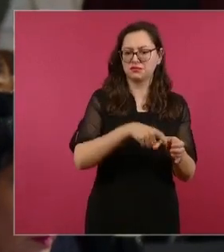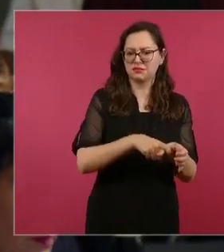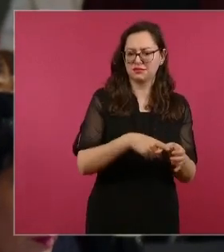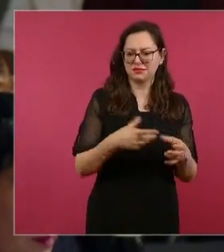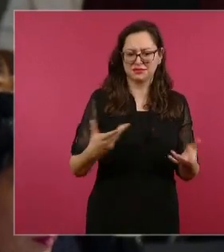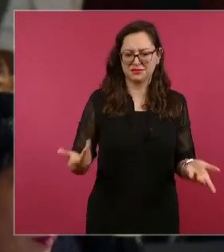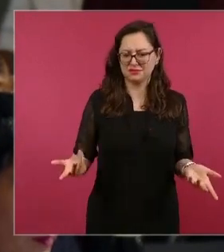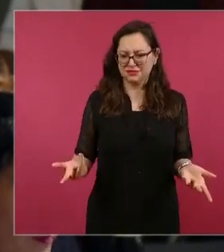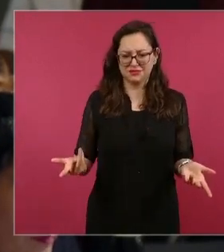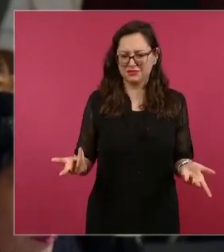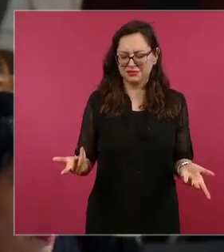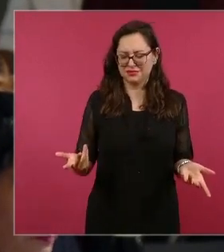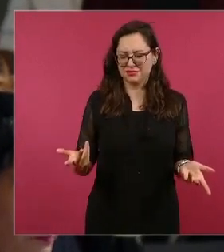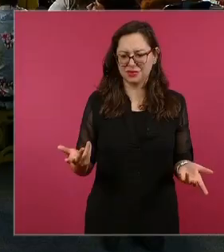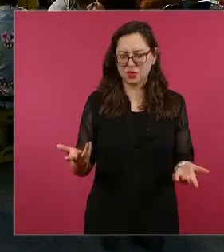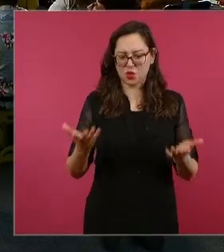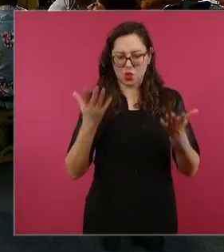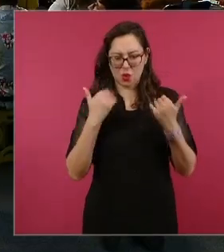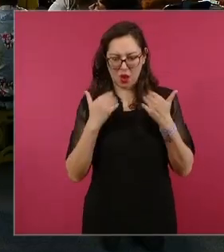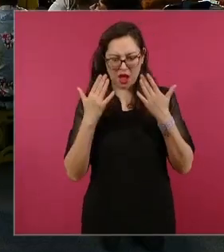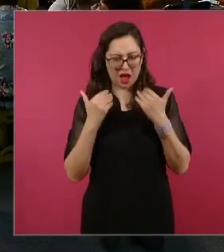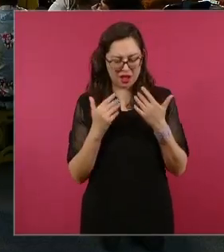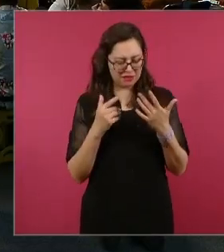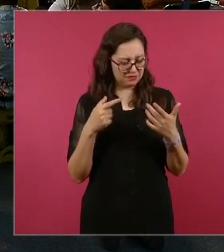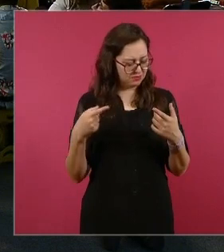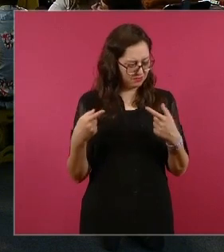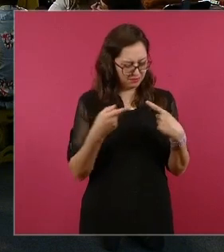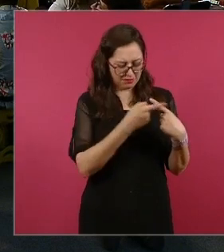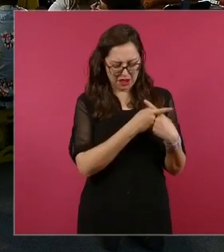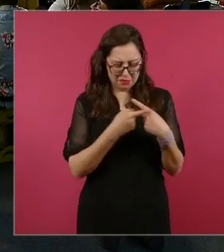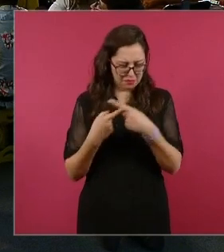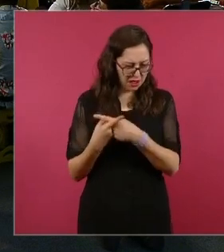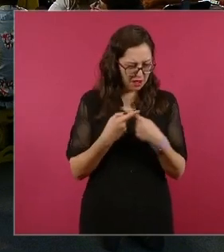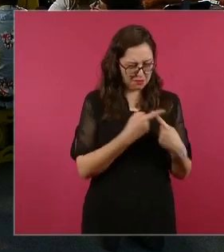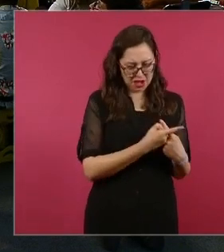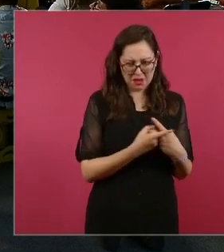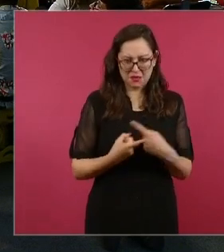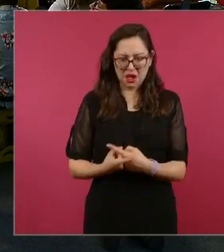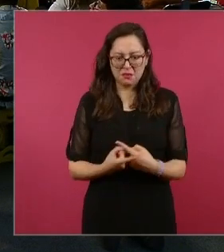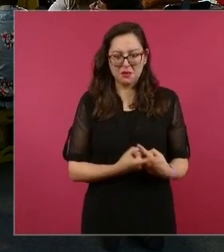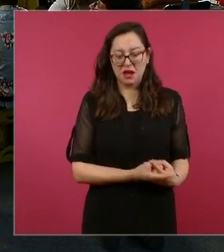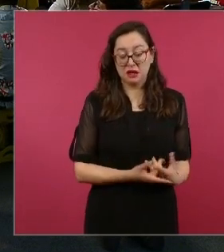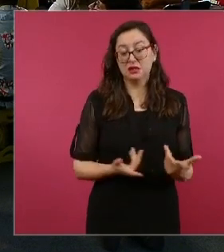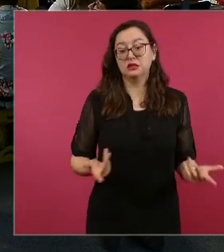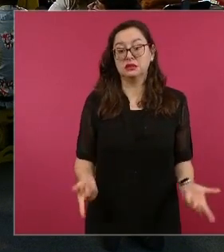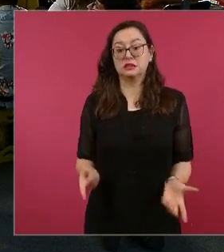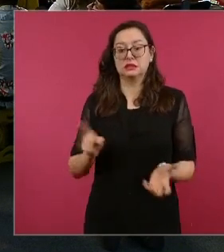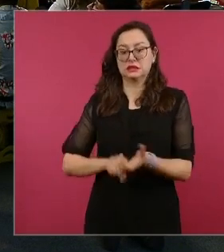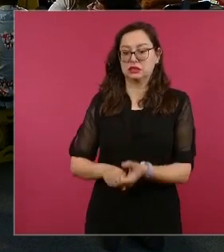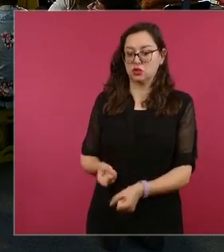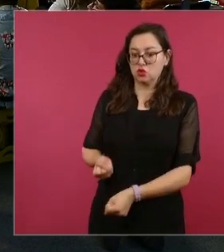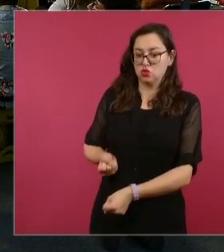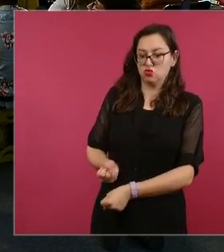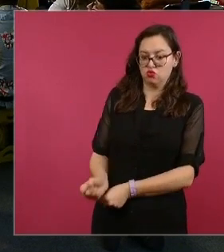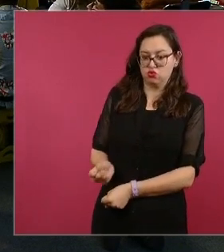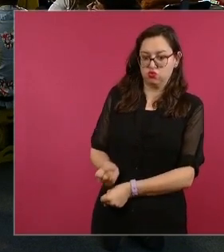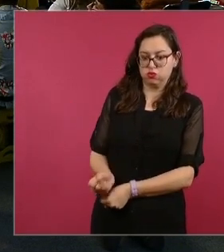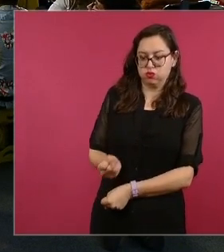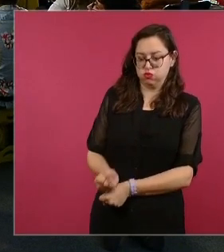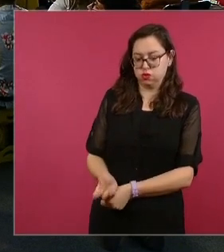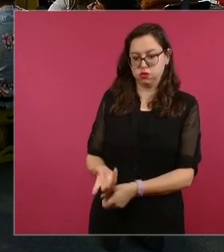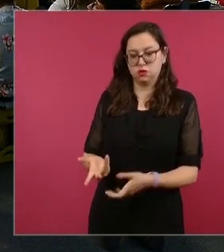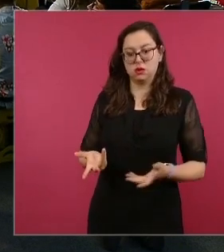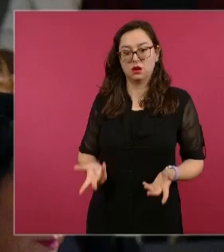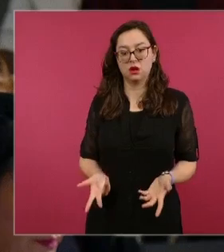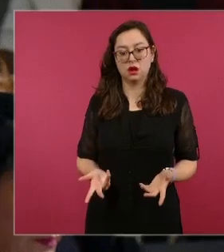de personas. Entonces, hay muchas contradicciones y aparte hay tortura, ¿no? Bueno, saber, presidente, si en este